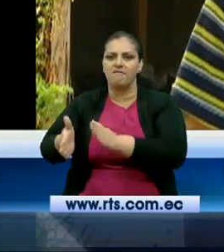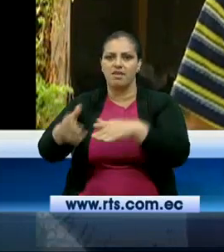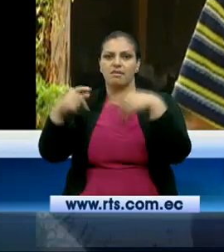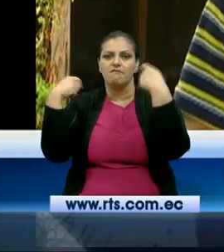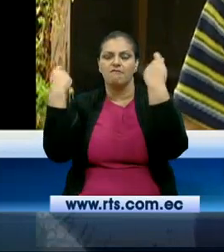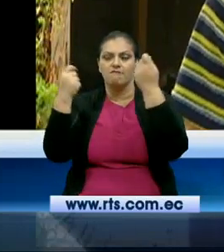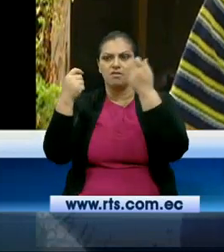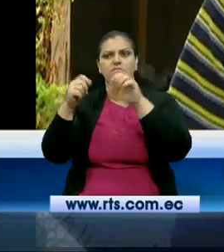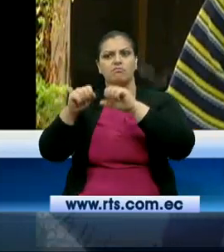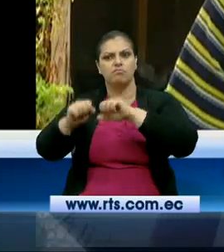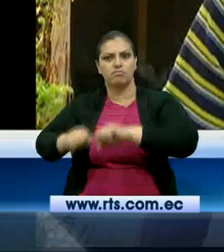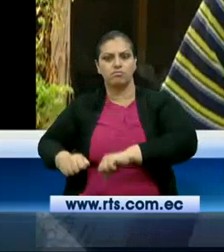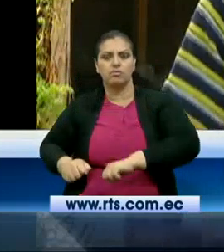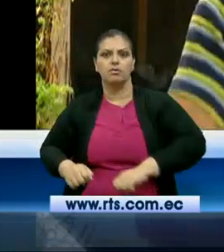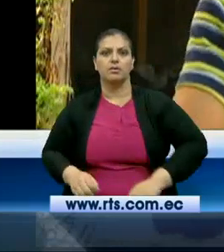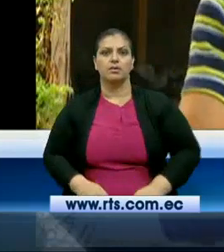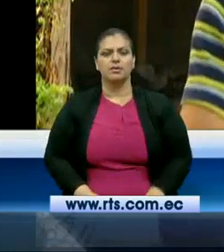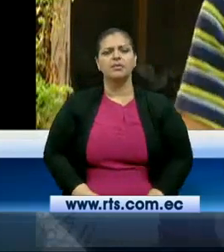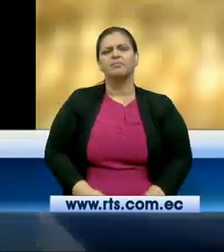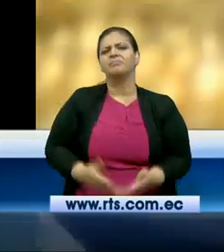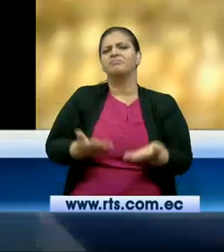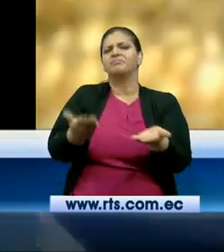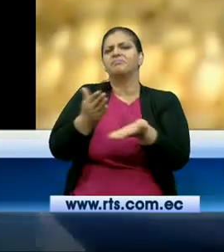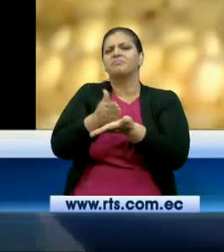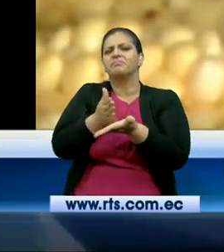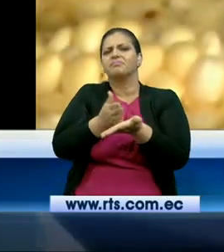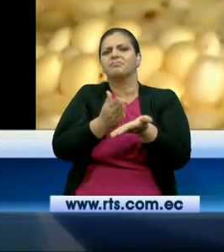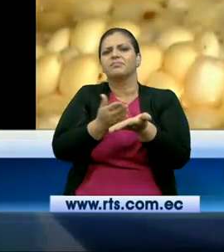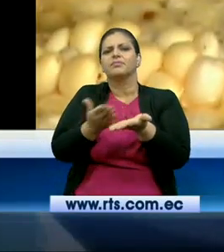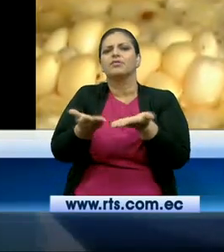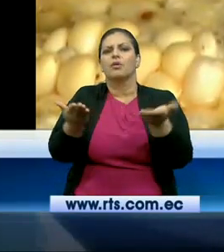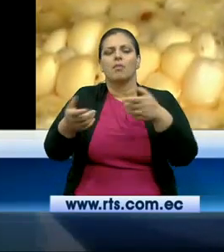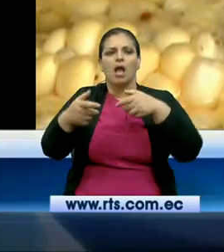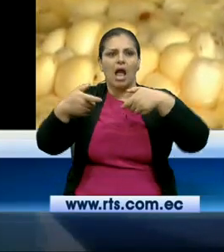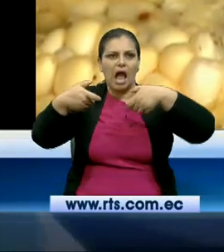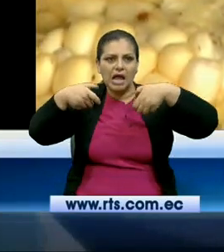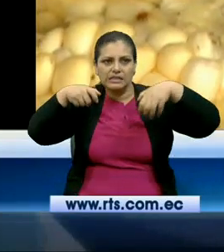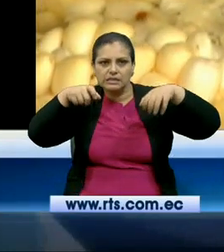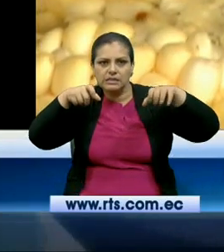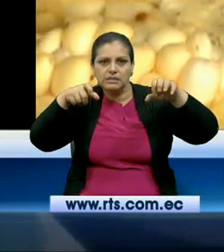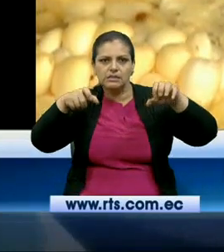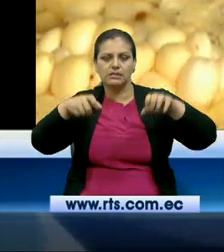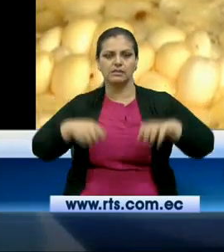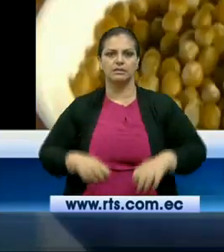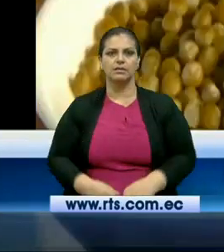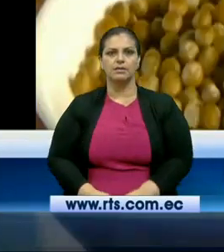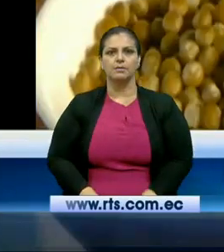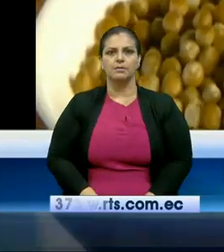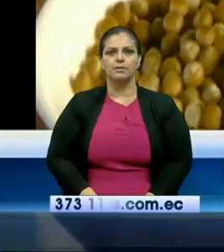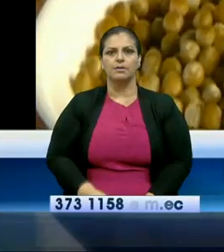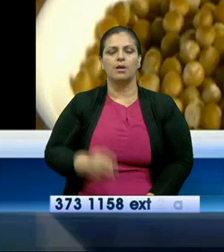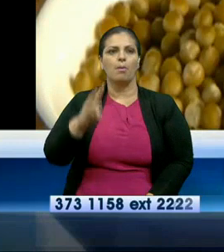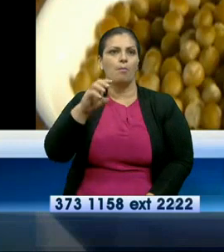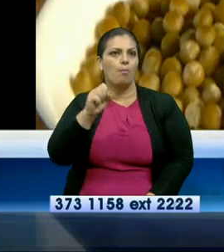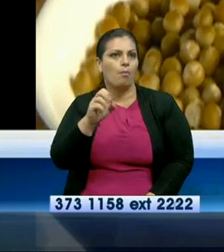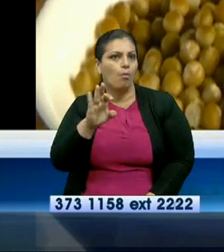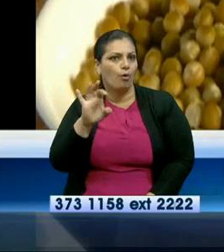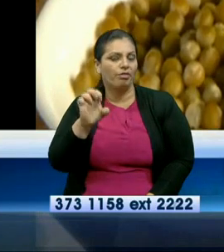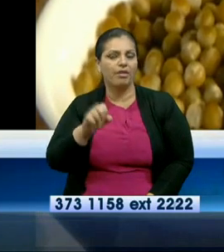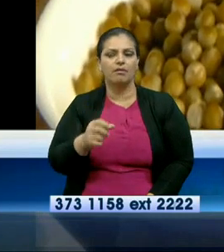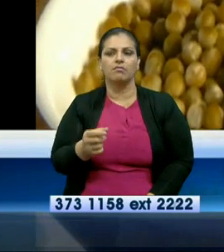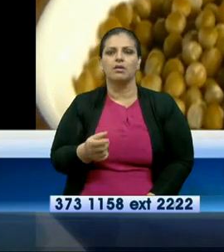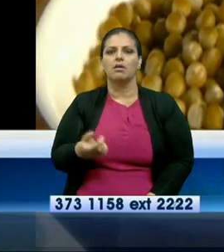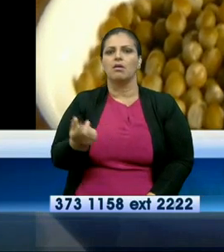consiste en recolectar el maíz, se le hace el mote, se le cocina con